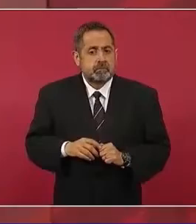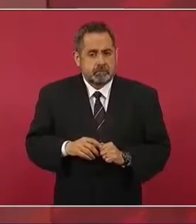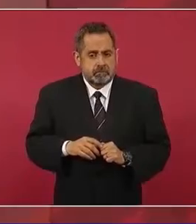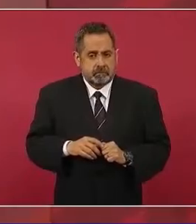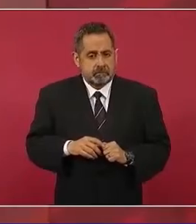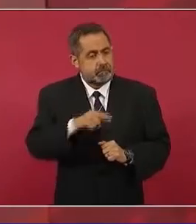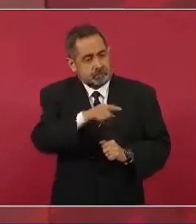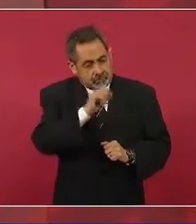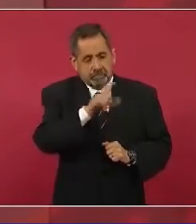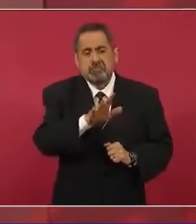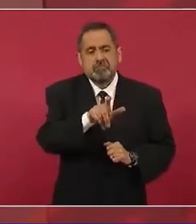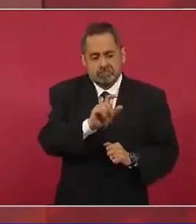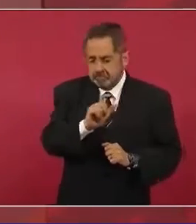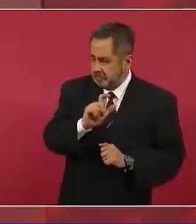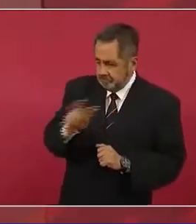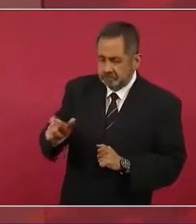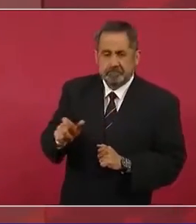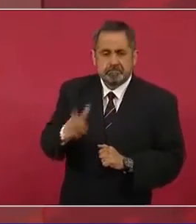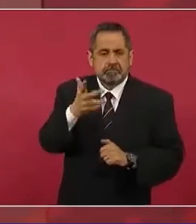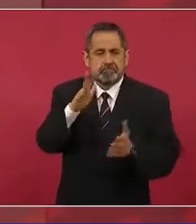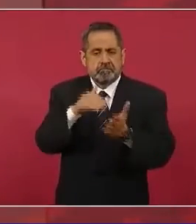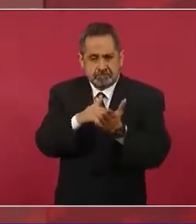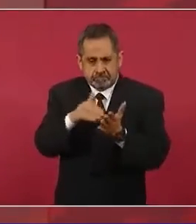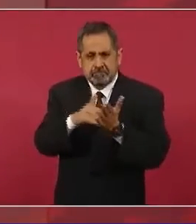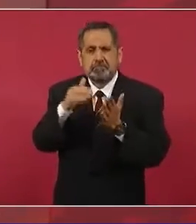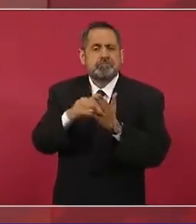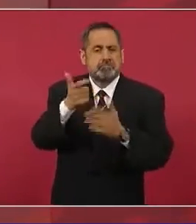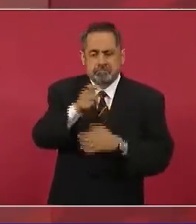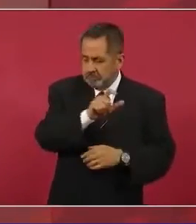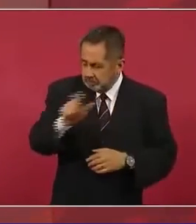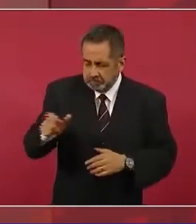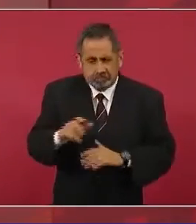algo diez mil millones